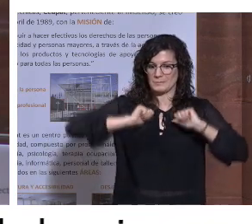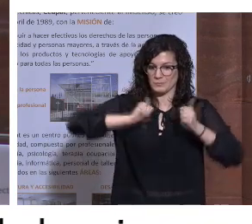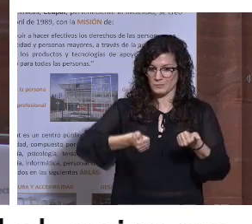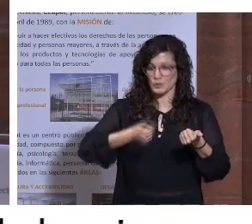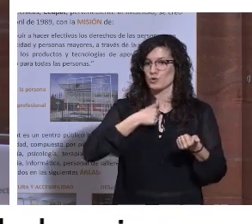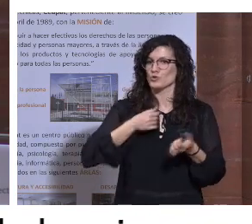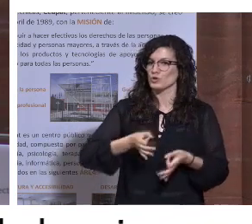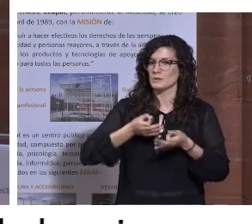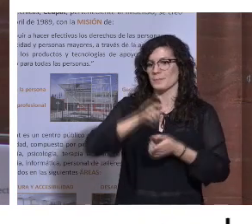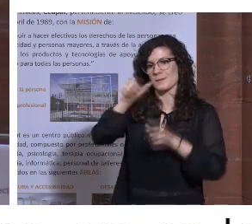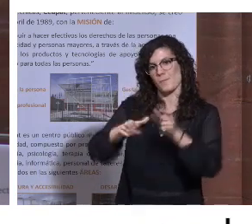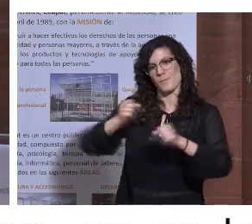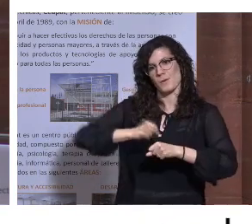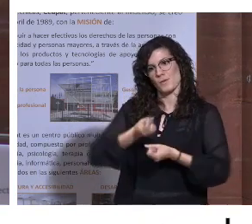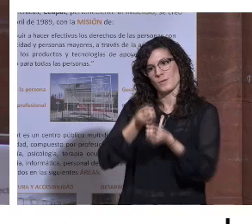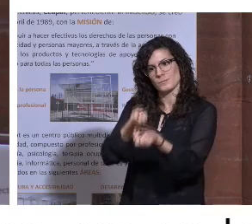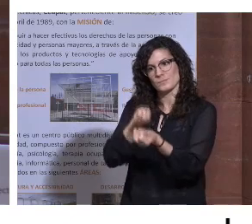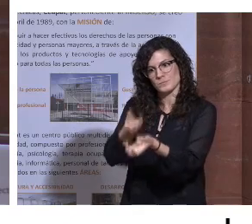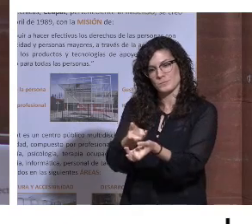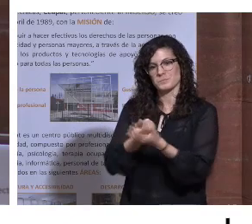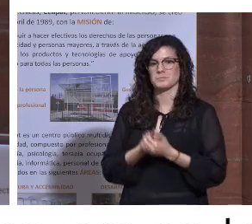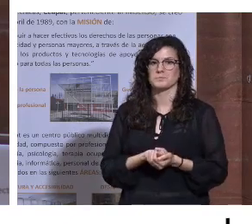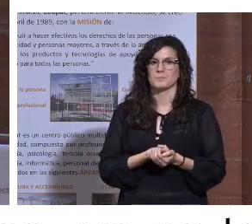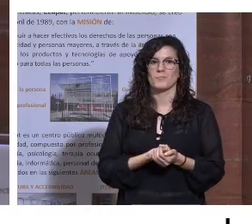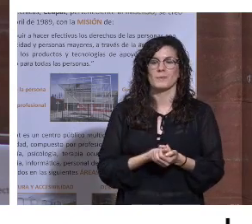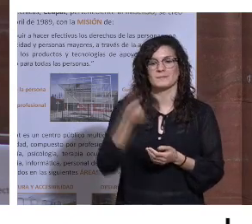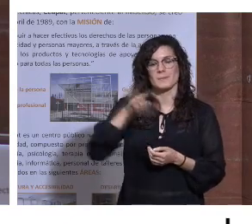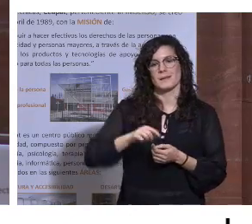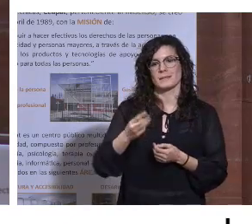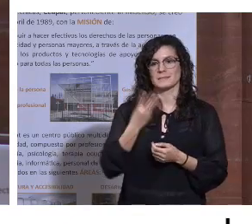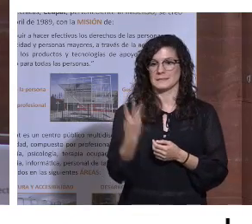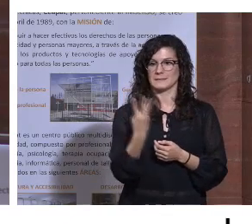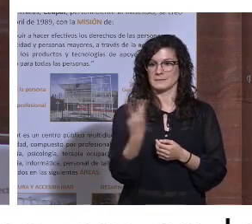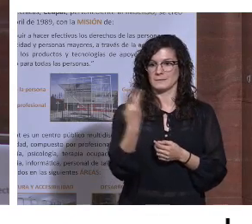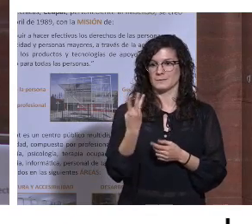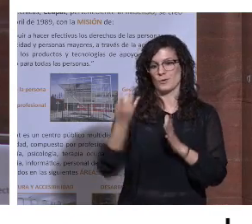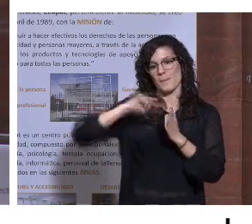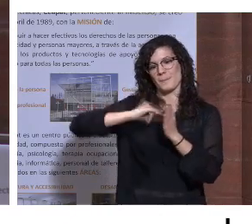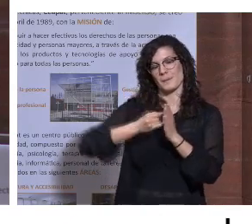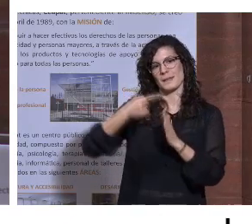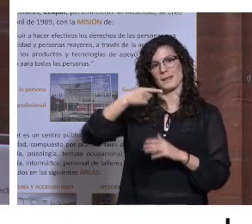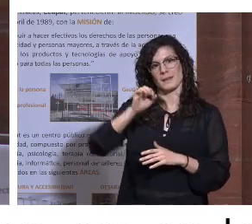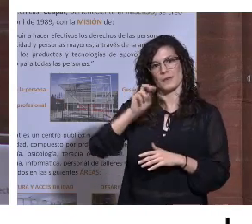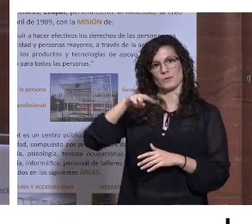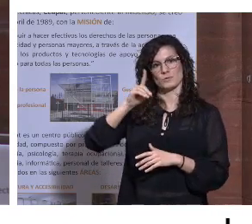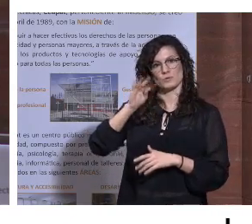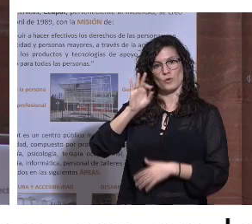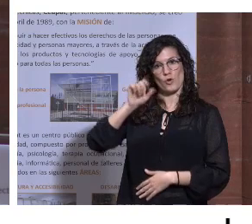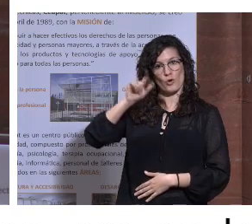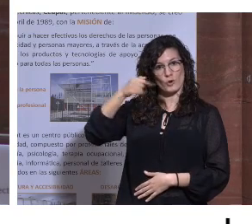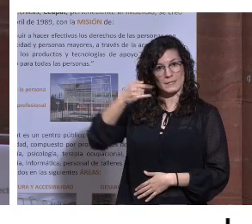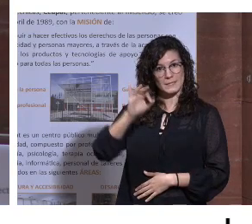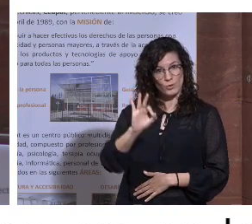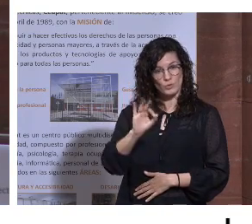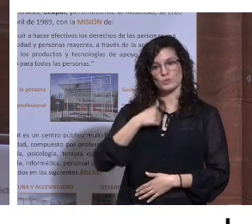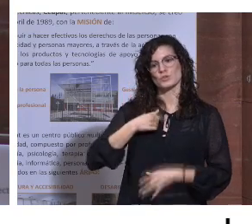mayores. Y cuando estabais el trío que estabais elaborando el plan gerontológico, siempre lo cuento. El